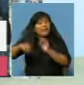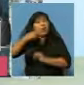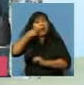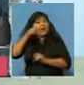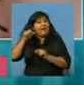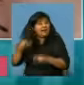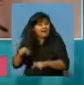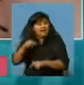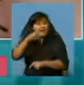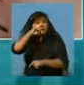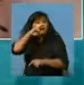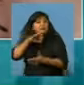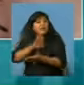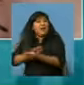y es un gran orgullo